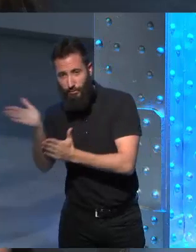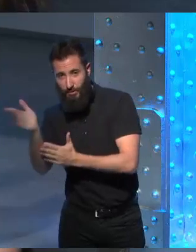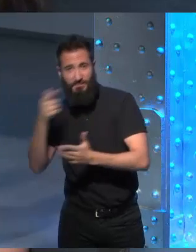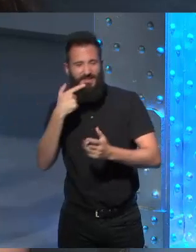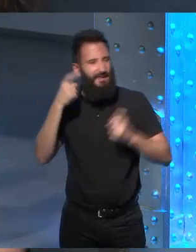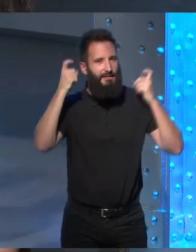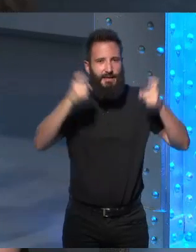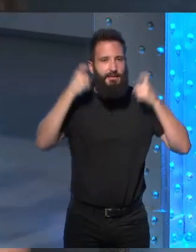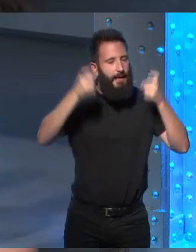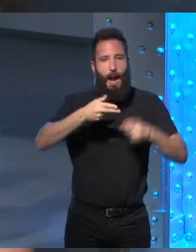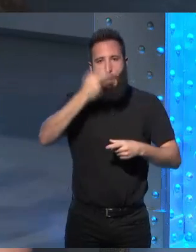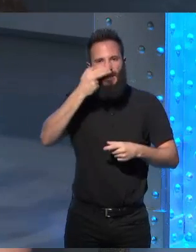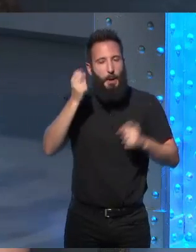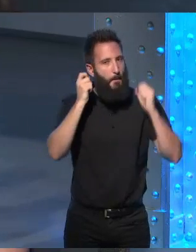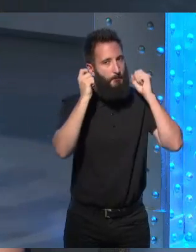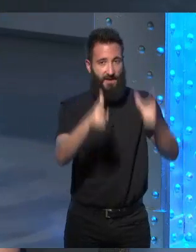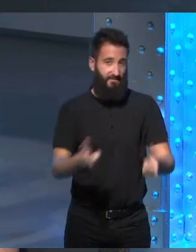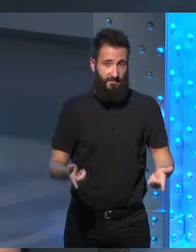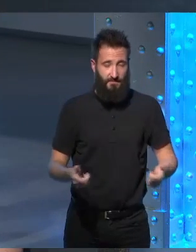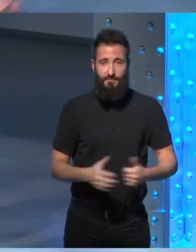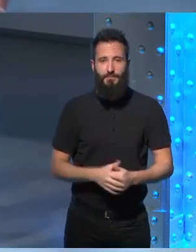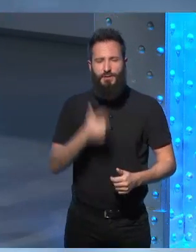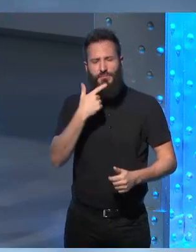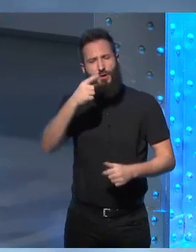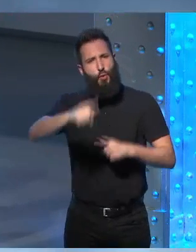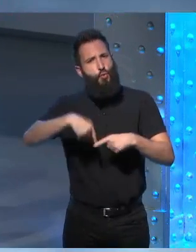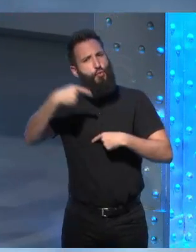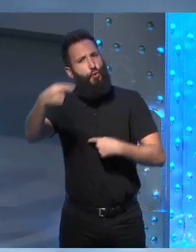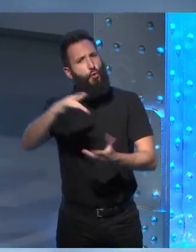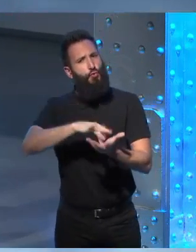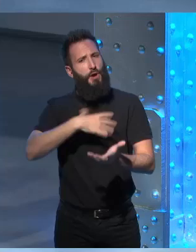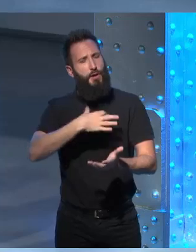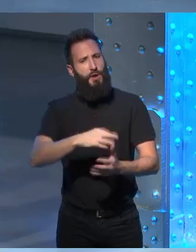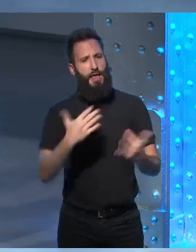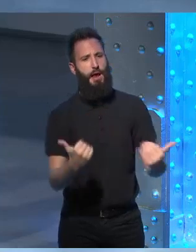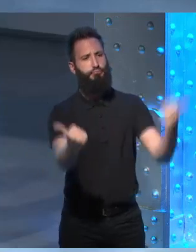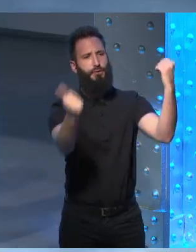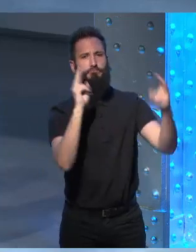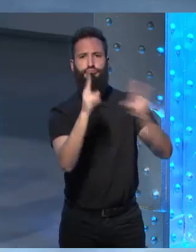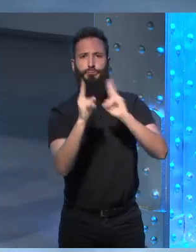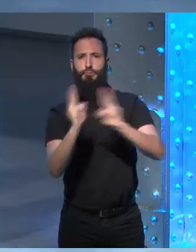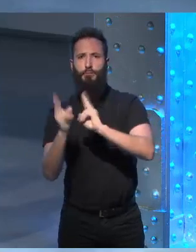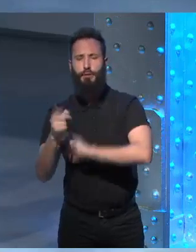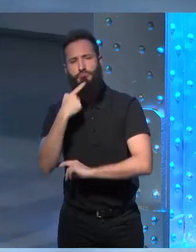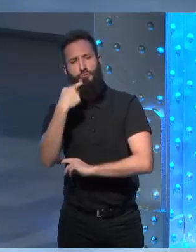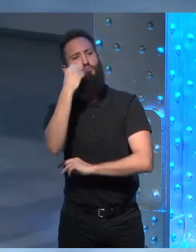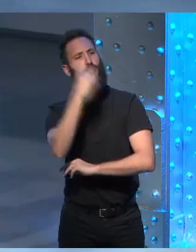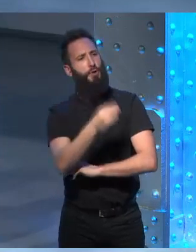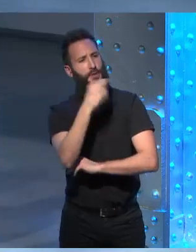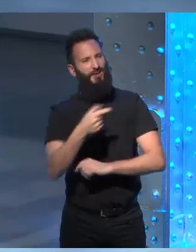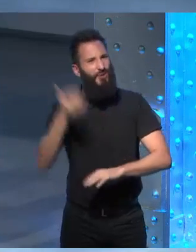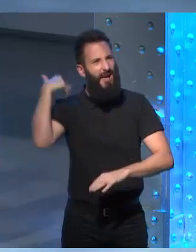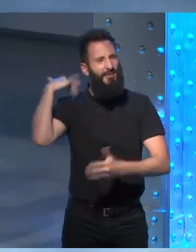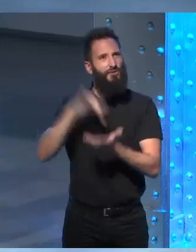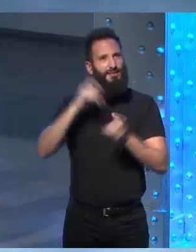despertar el interés, ¿no? Por lo menos. Pero despertas el interés y luego supongo que tendrás muchas reacciones de espectadores que te ven que te dicen, oye, qué bien que estaba yo